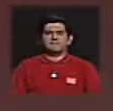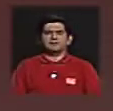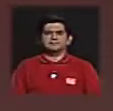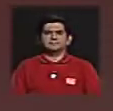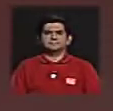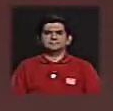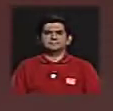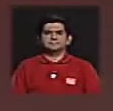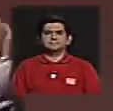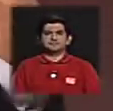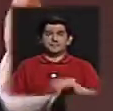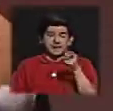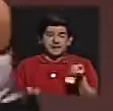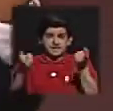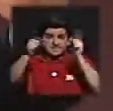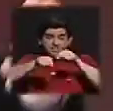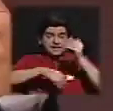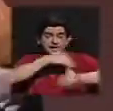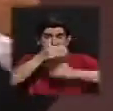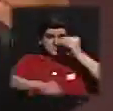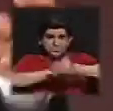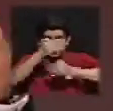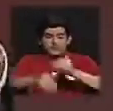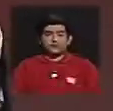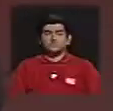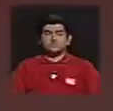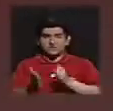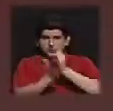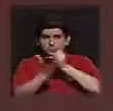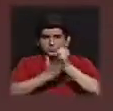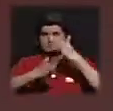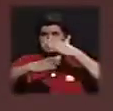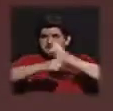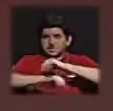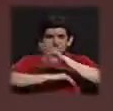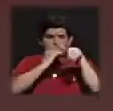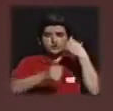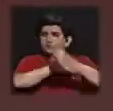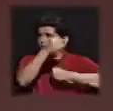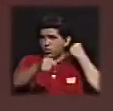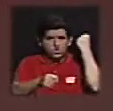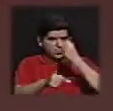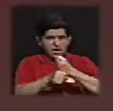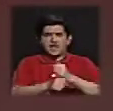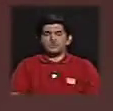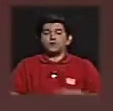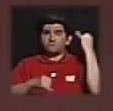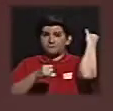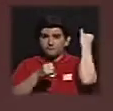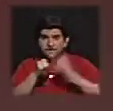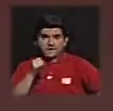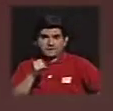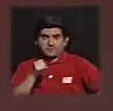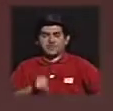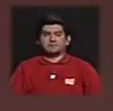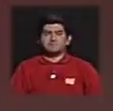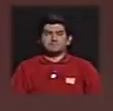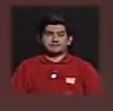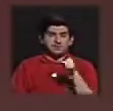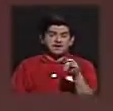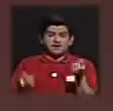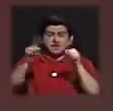Son los procesos donde el PROSIC investiga todo el año y que al final